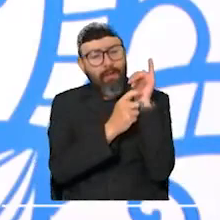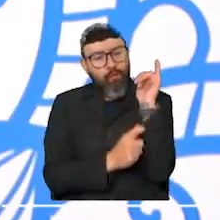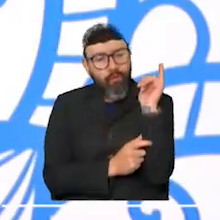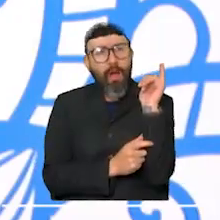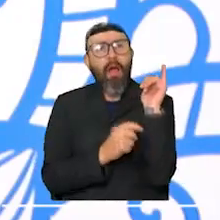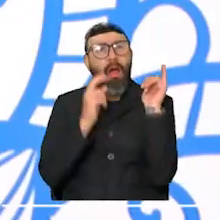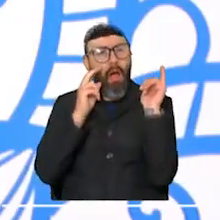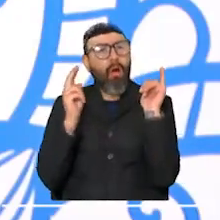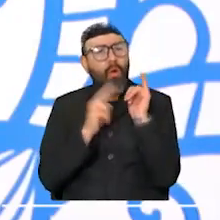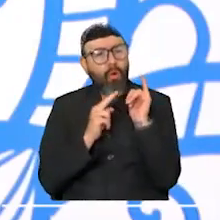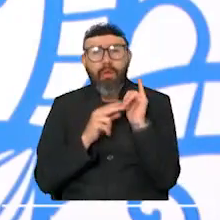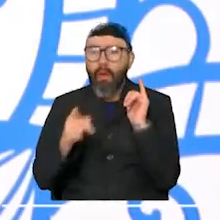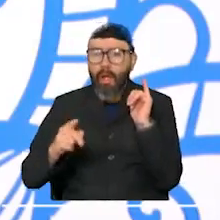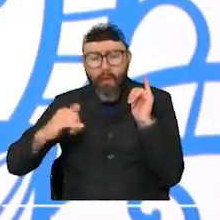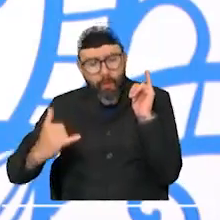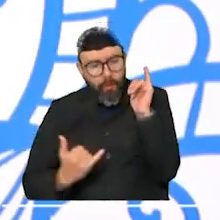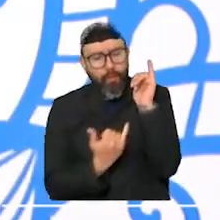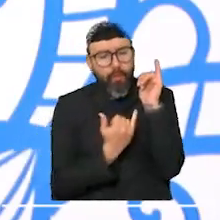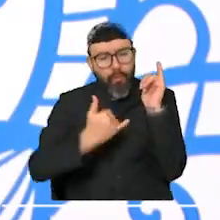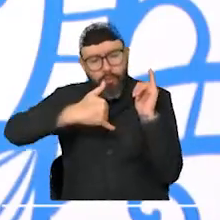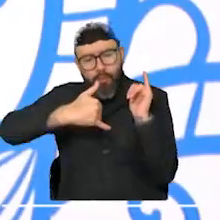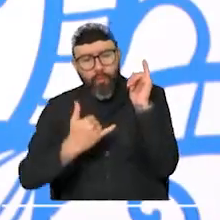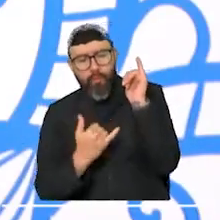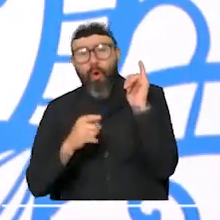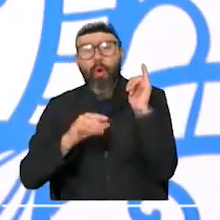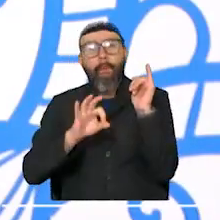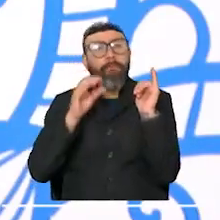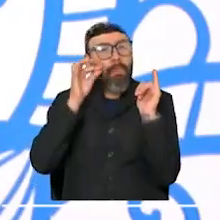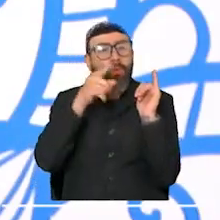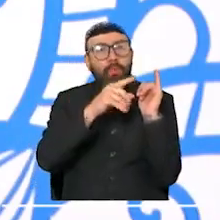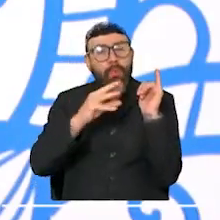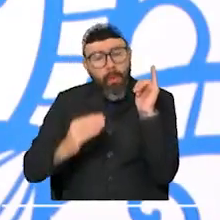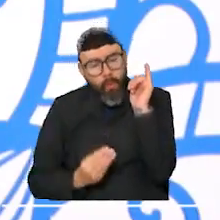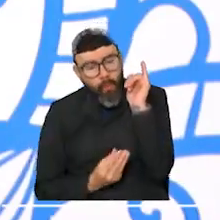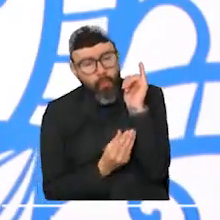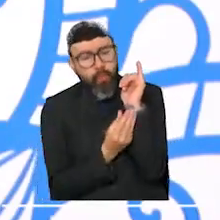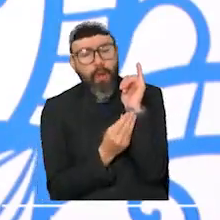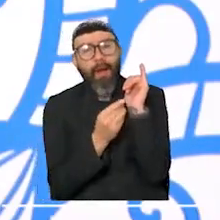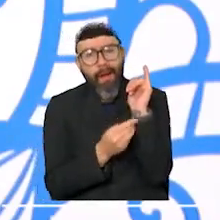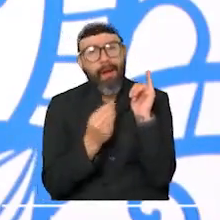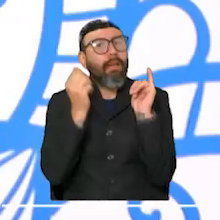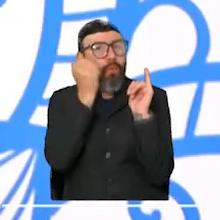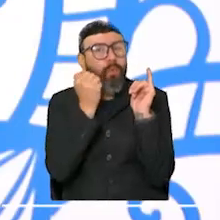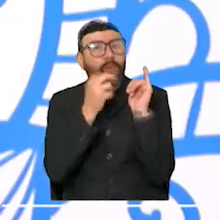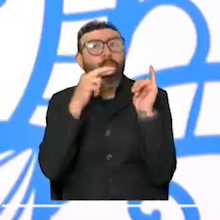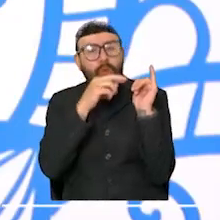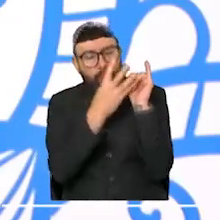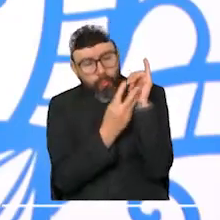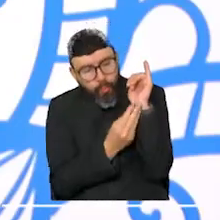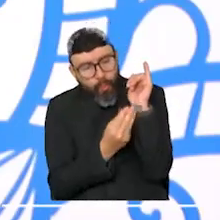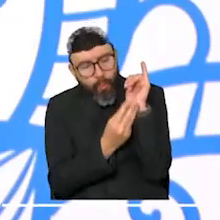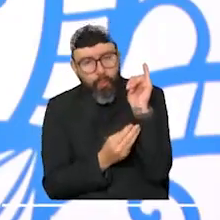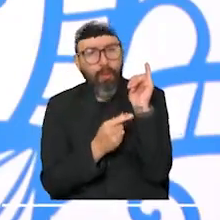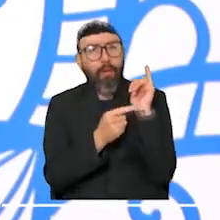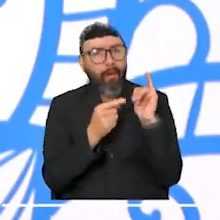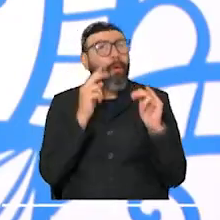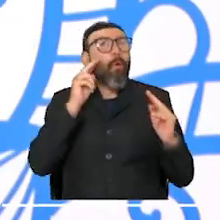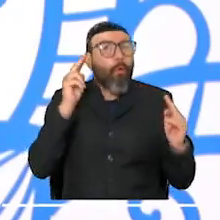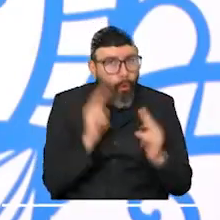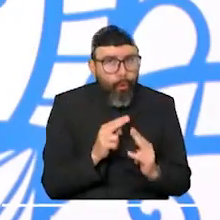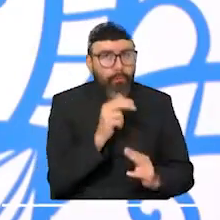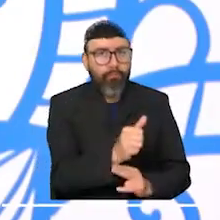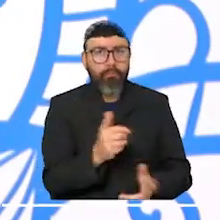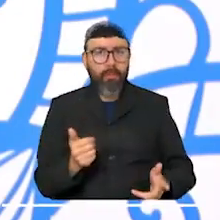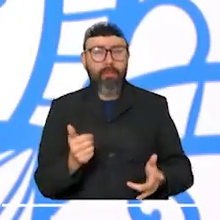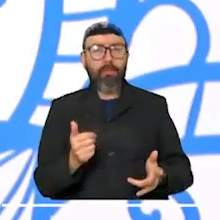qué posiciones sexuales le sirve dónde ponerse la copa menstrual el disco menstrual implica que yo desde aquí tenga una conciencia tenga